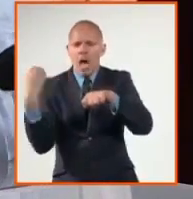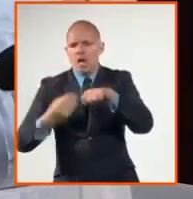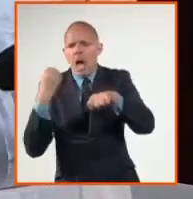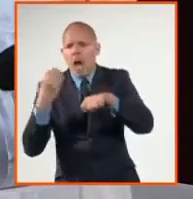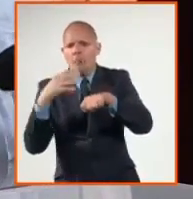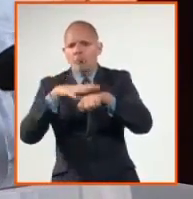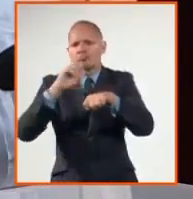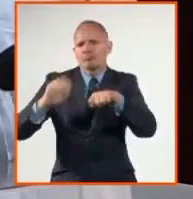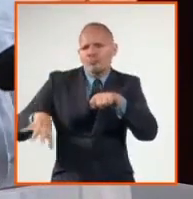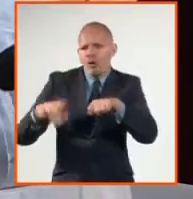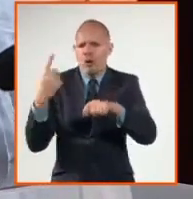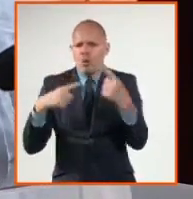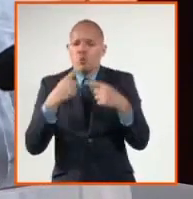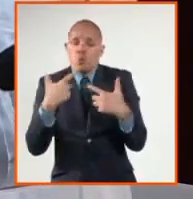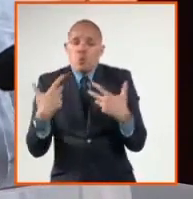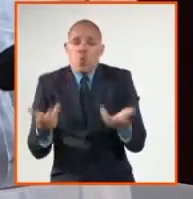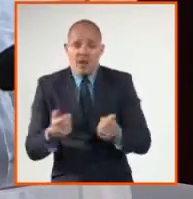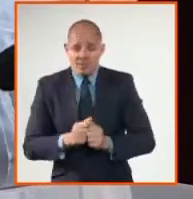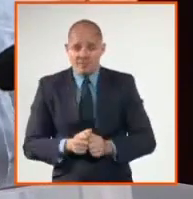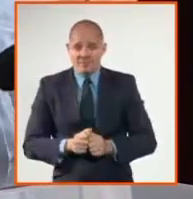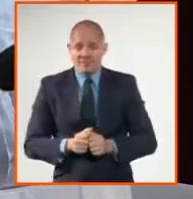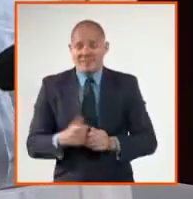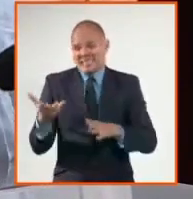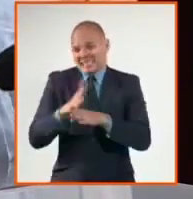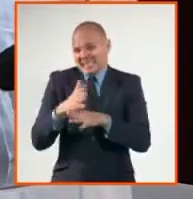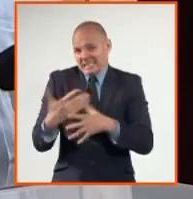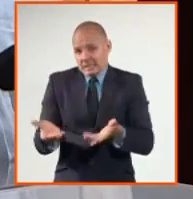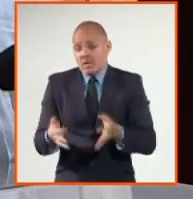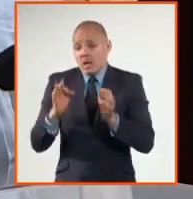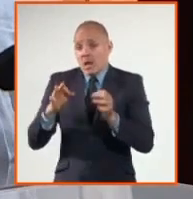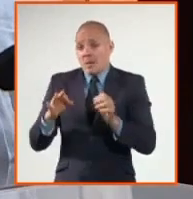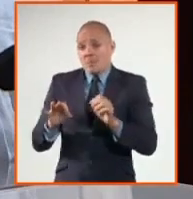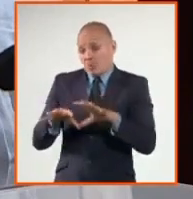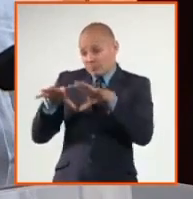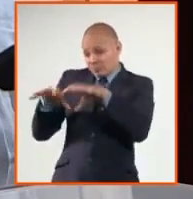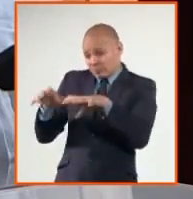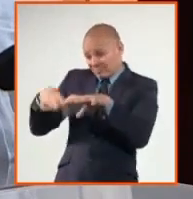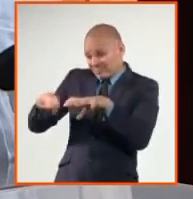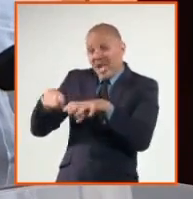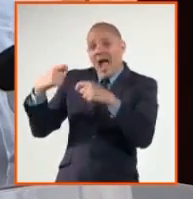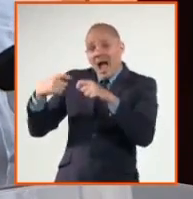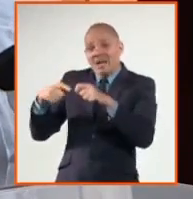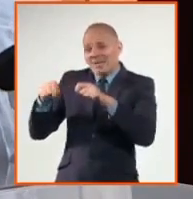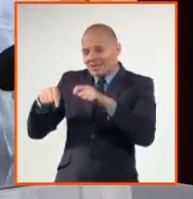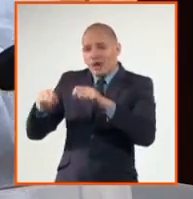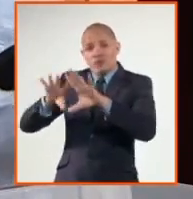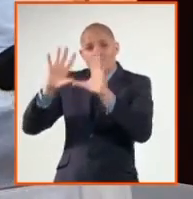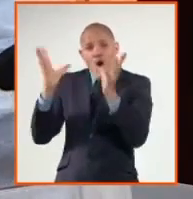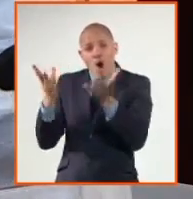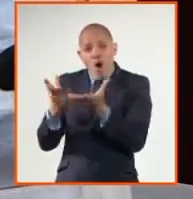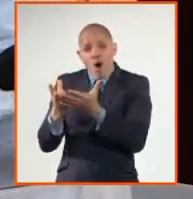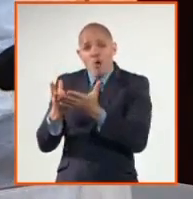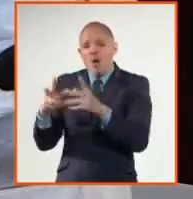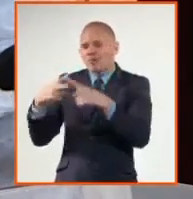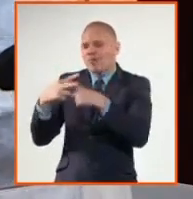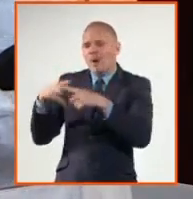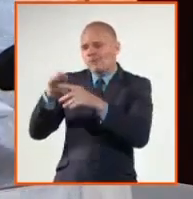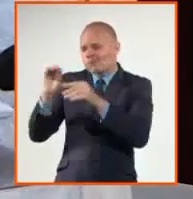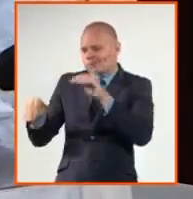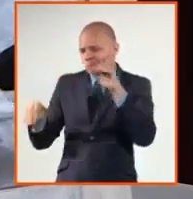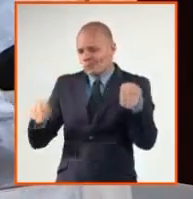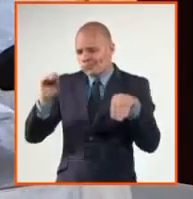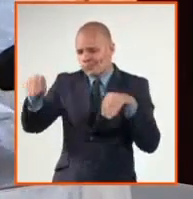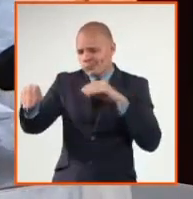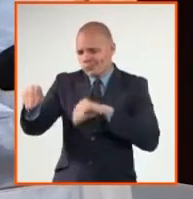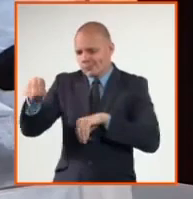que realizar el desmontaje completamente y también hay que después que se desmonte es realizar la reconstrucción de todas las estructuras